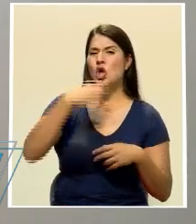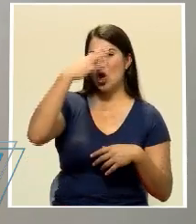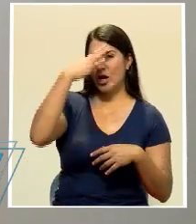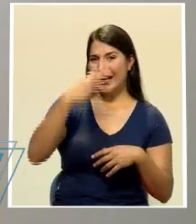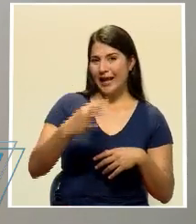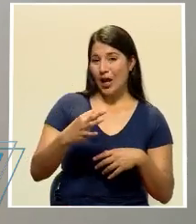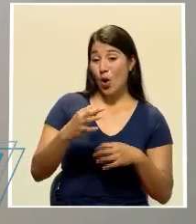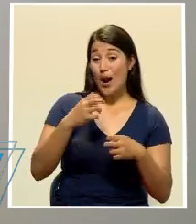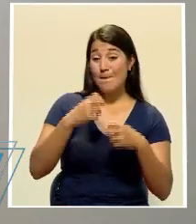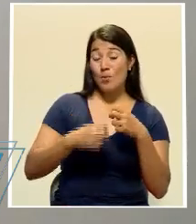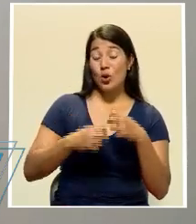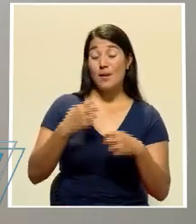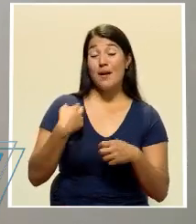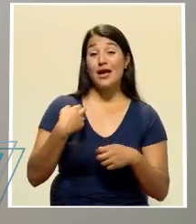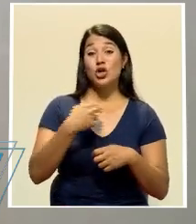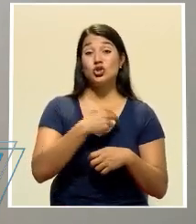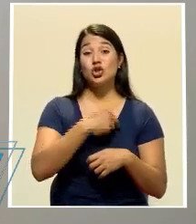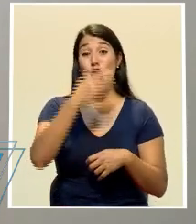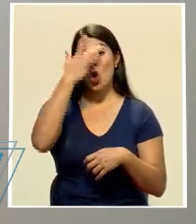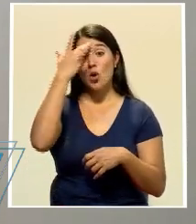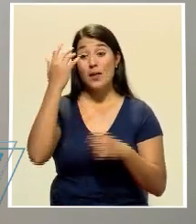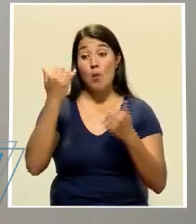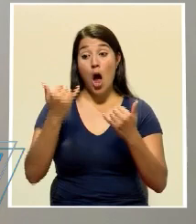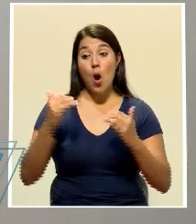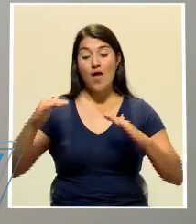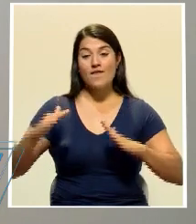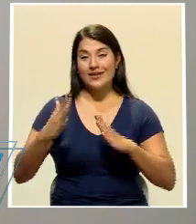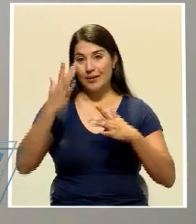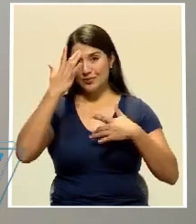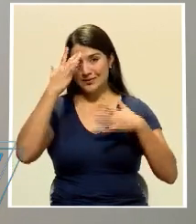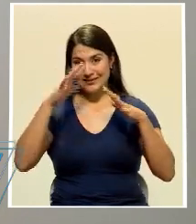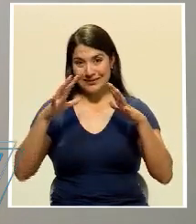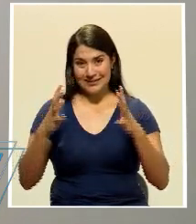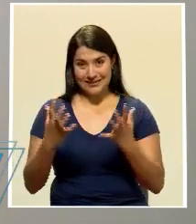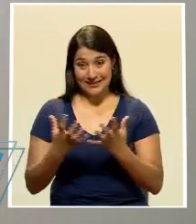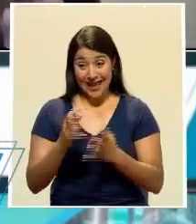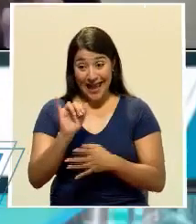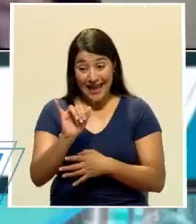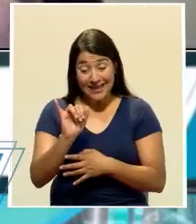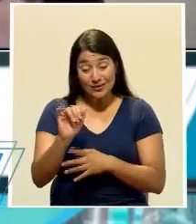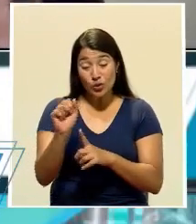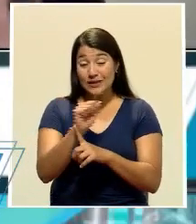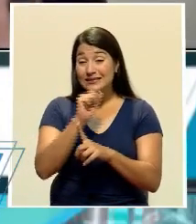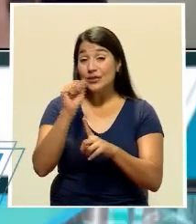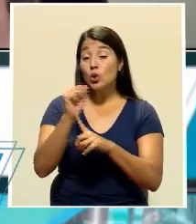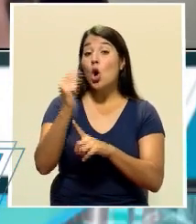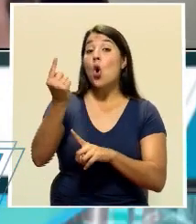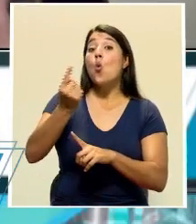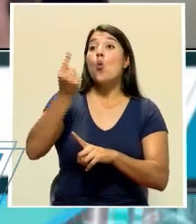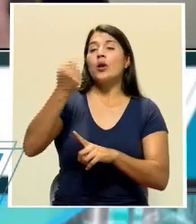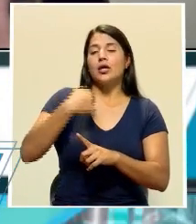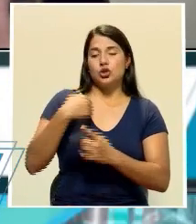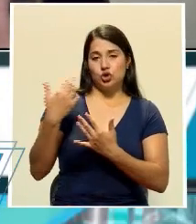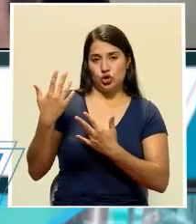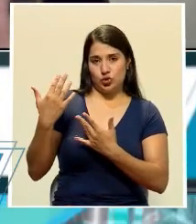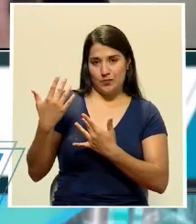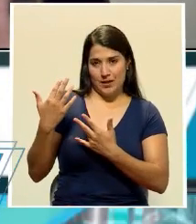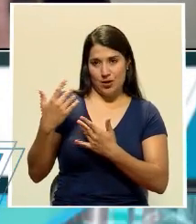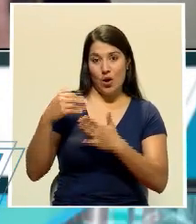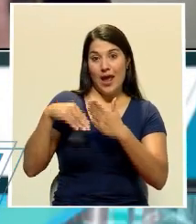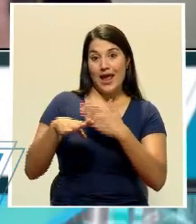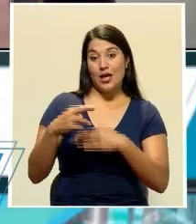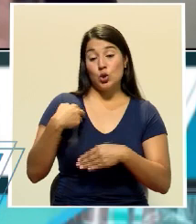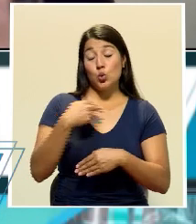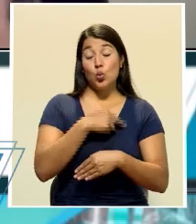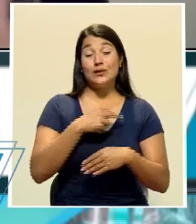es que estamos perdiendo de vista que vivimos una pandemia, que este es un acontecimiento único, espero, en nuestras